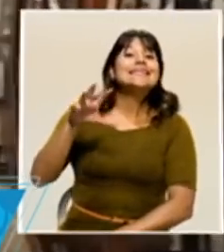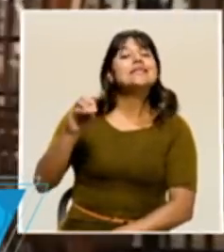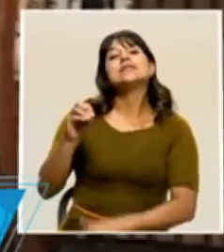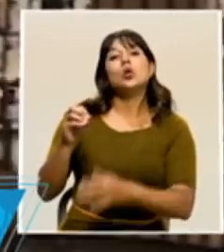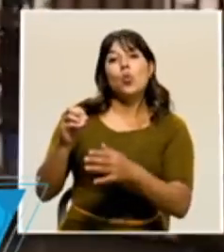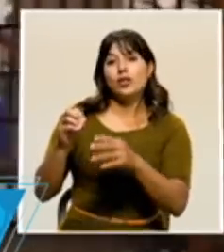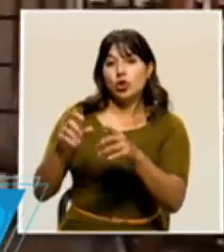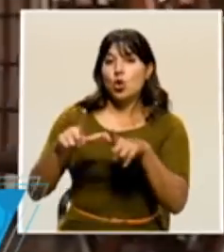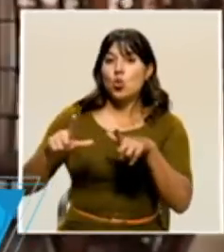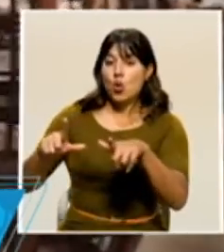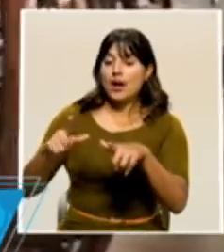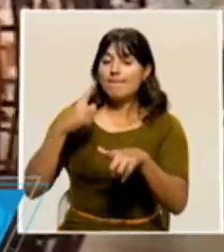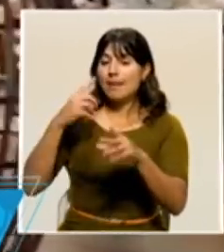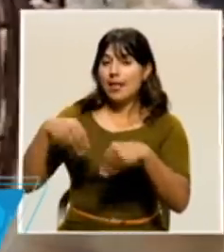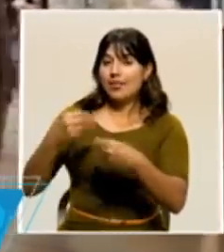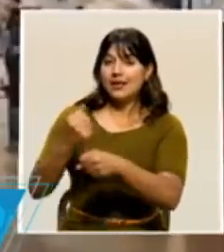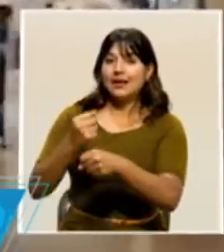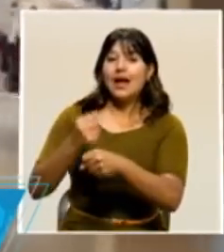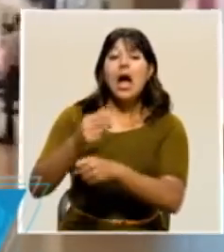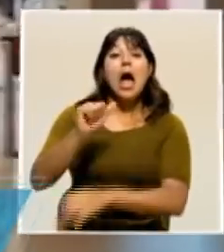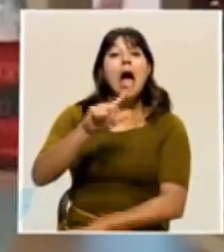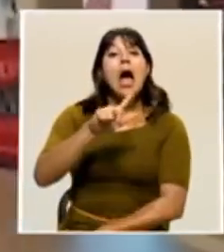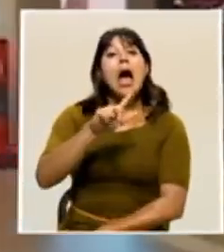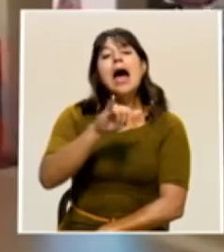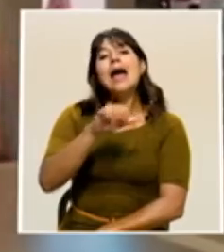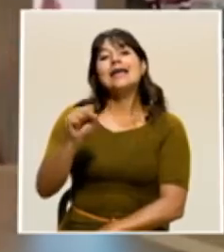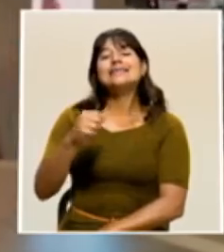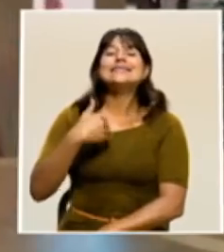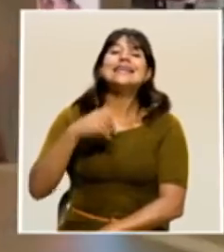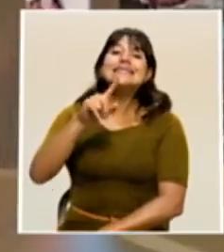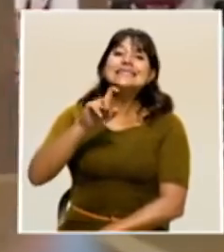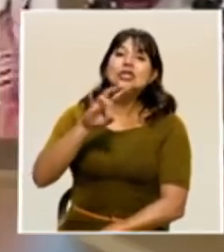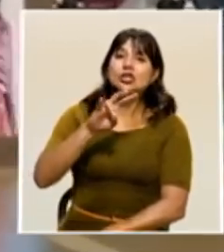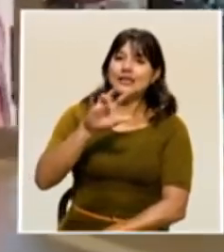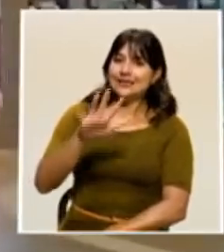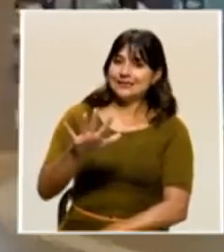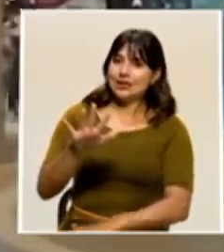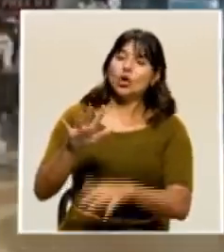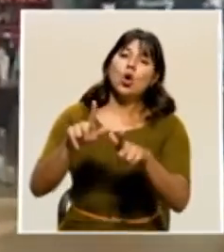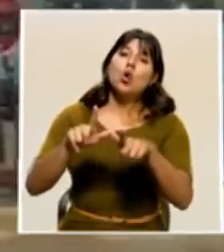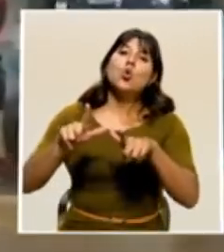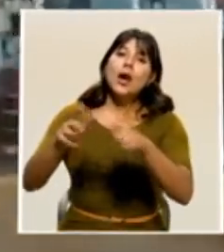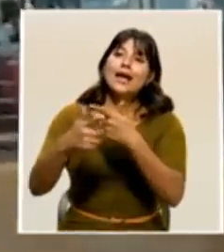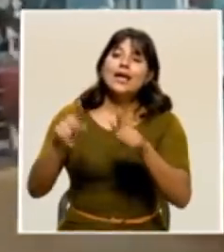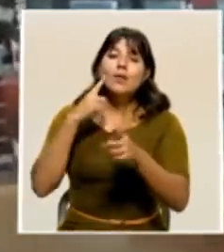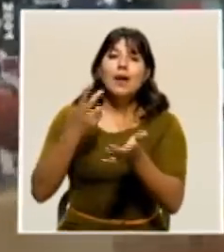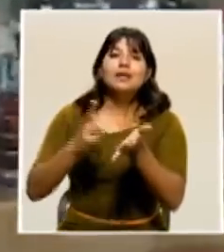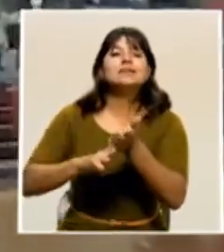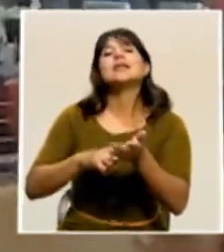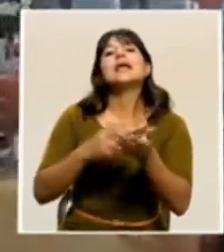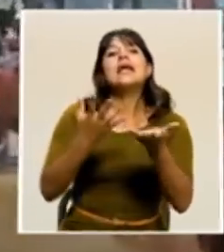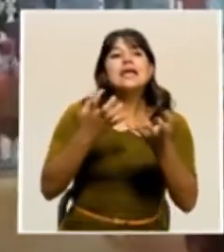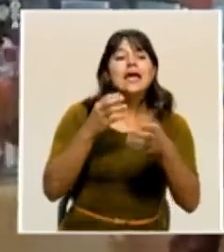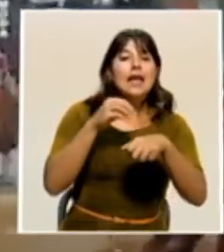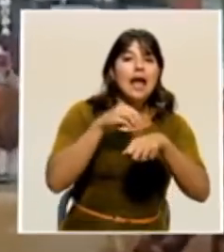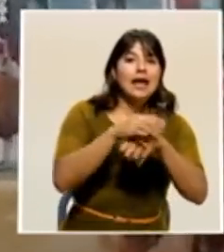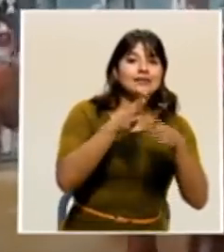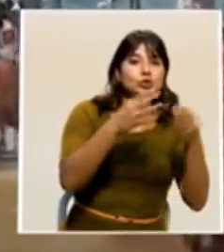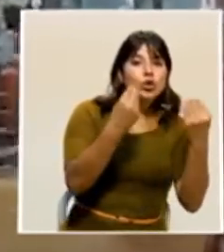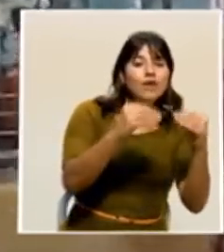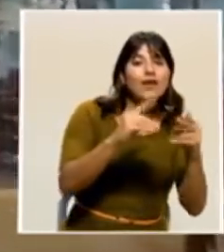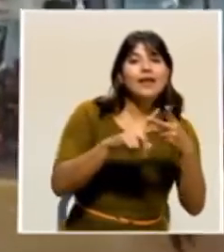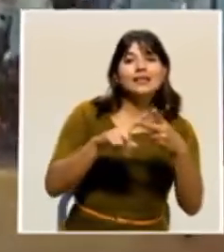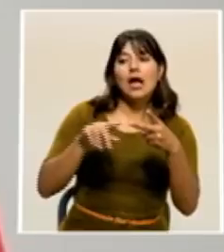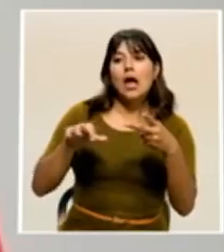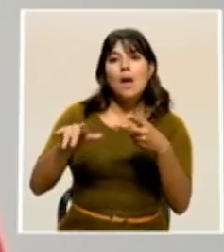plazas y Alice 175 vacantes, donde se contratarán asesores de ventas, bodegueros, cajeros y